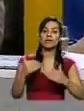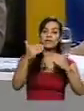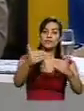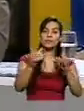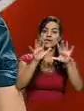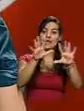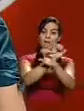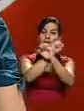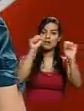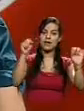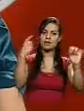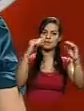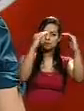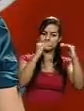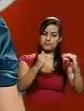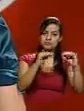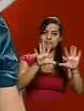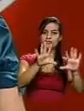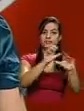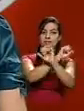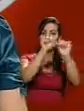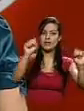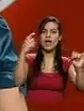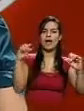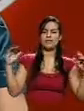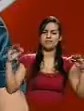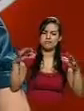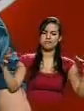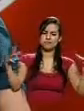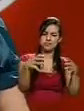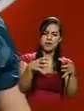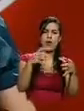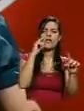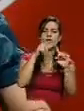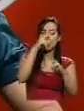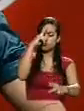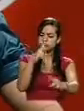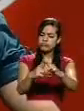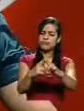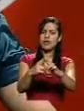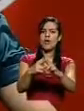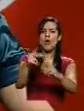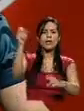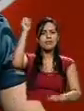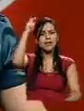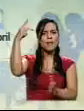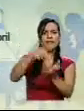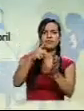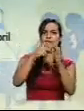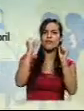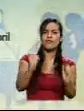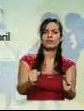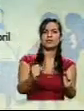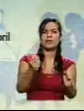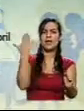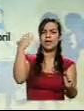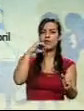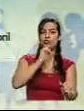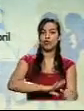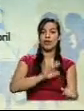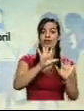una concentración para honrar la participación de los indígenas en la Revolución de Abril